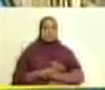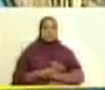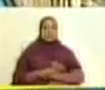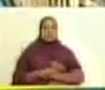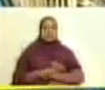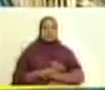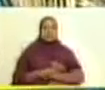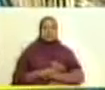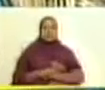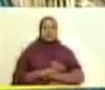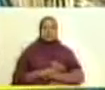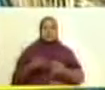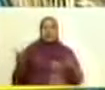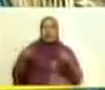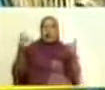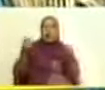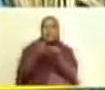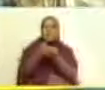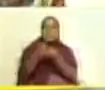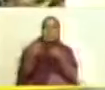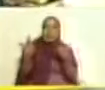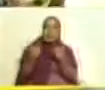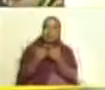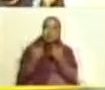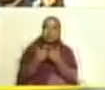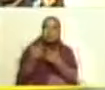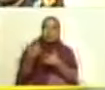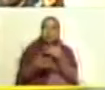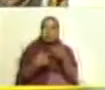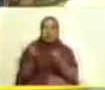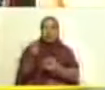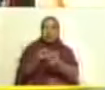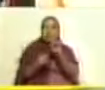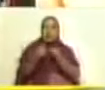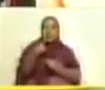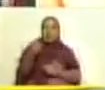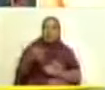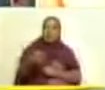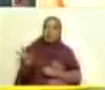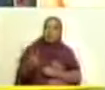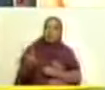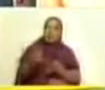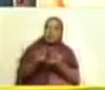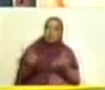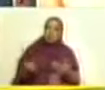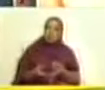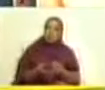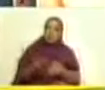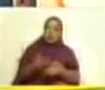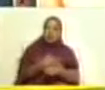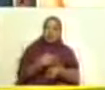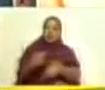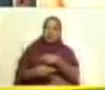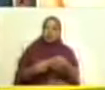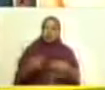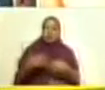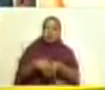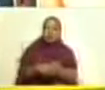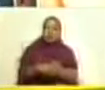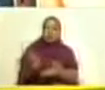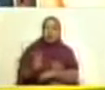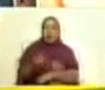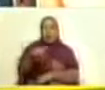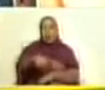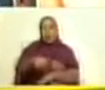El tema de una campaña más agresiva para defender la verdad de Venezuela en el mundo ante la arremetida imperialista que hay